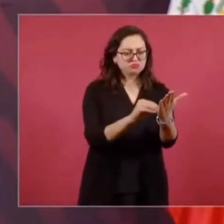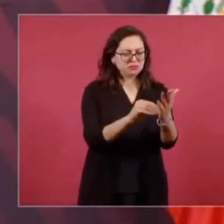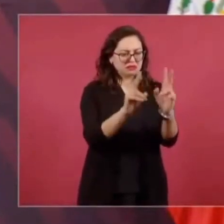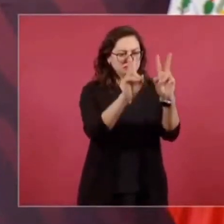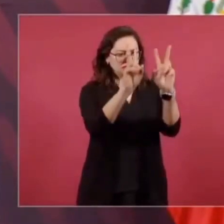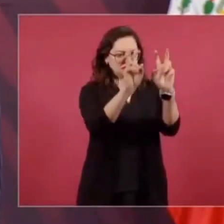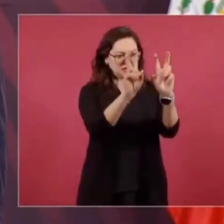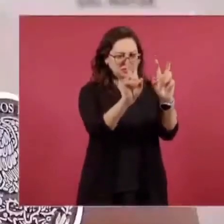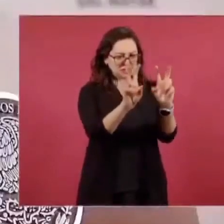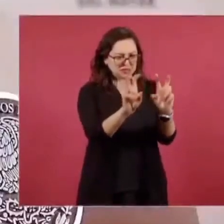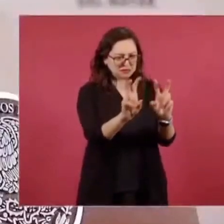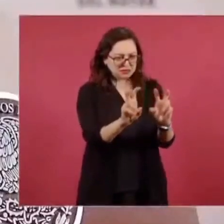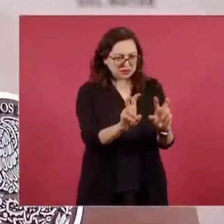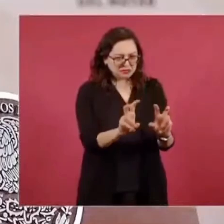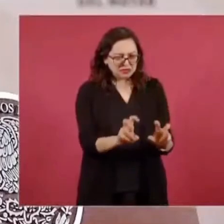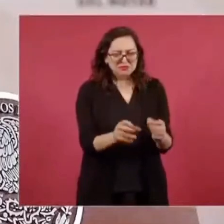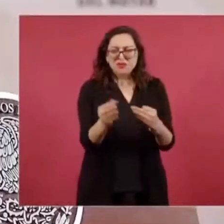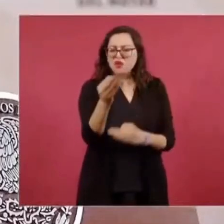son ficticias.